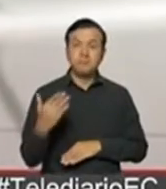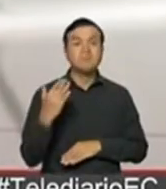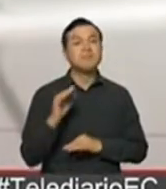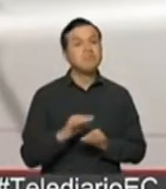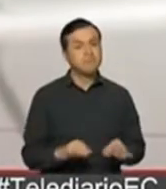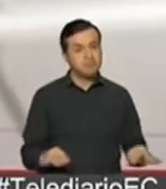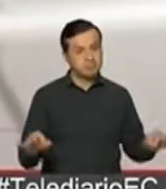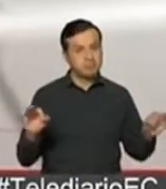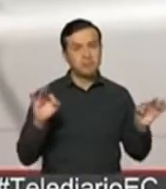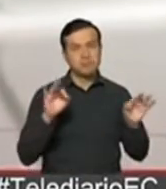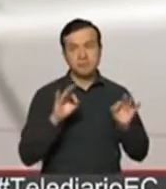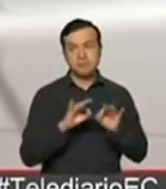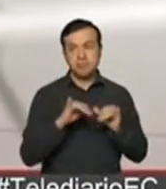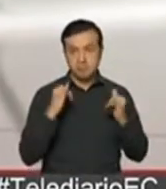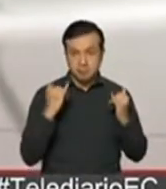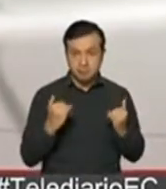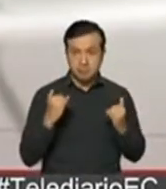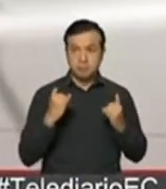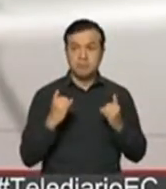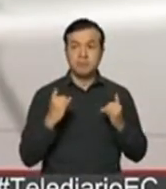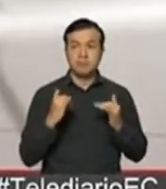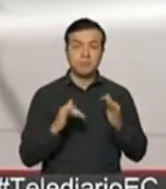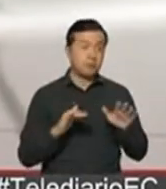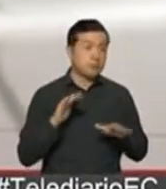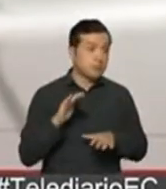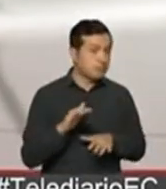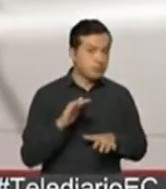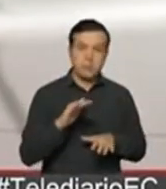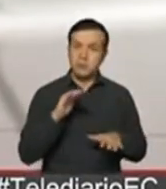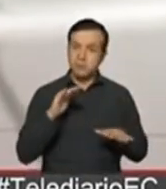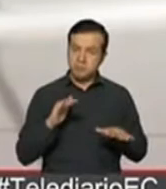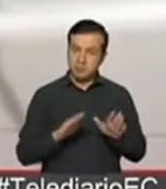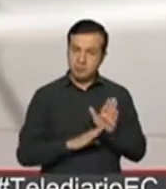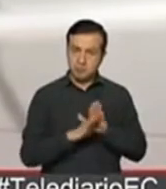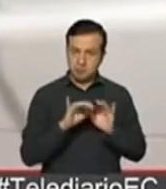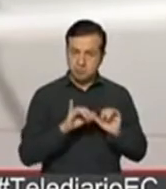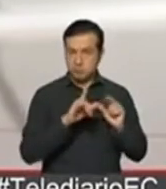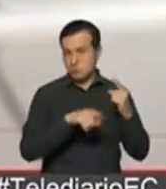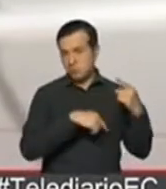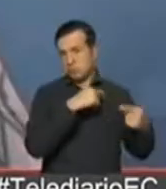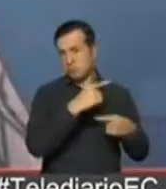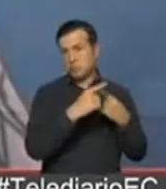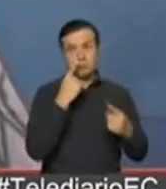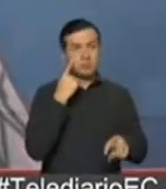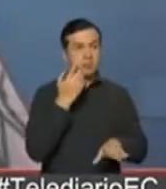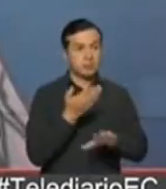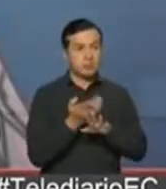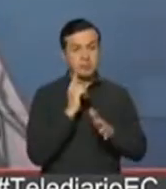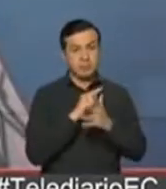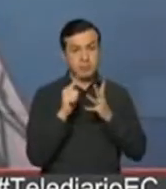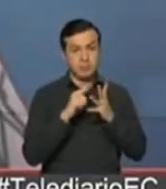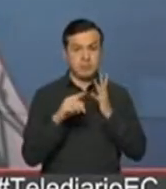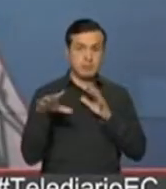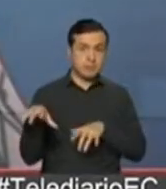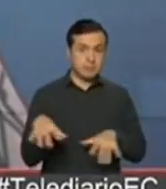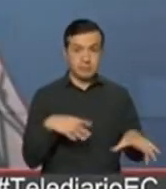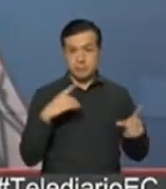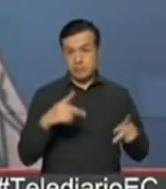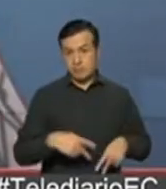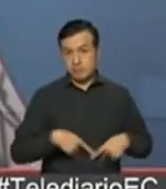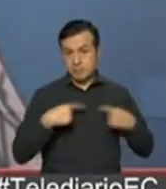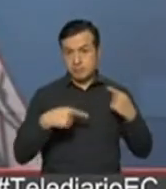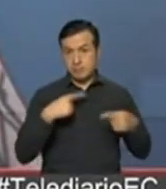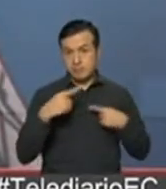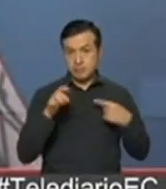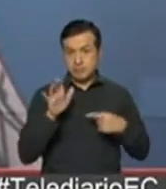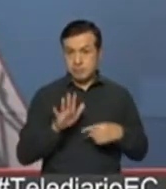para nosotros hoy el ni un paso atrás significa seguir adelante todos los días y que se refleja además en distintas actividades del cotidiano vivir del